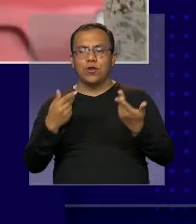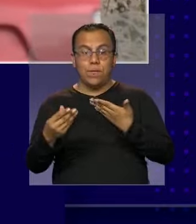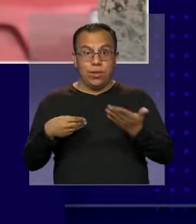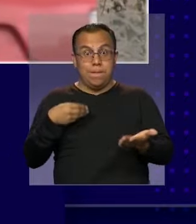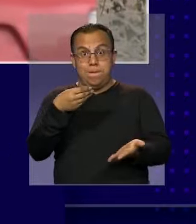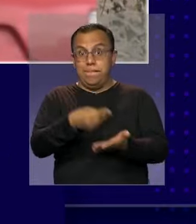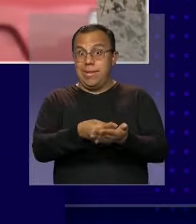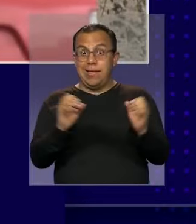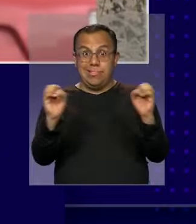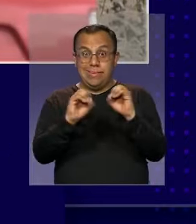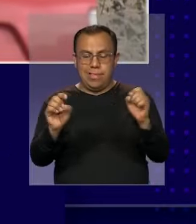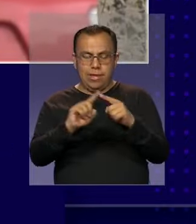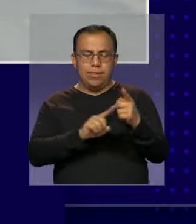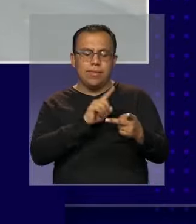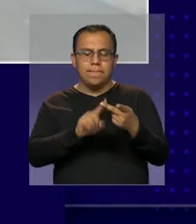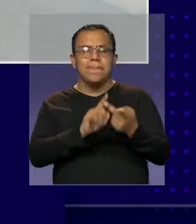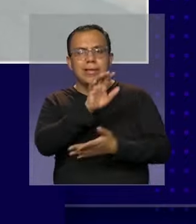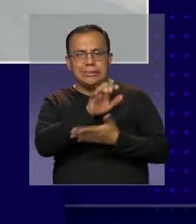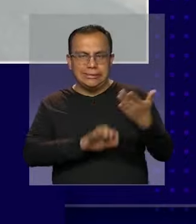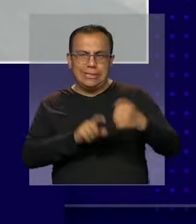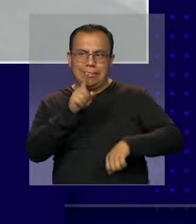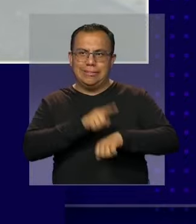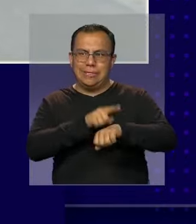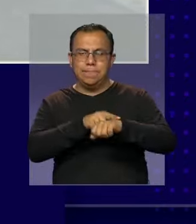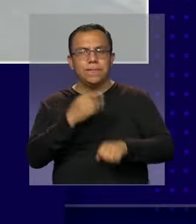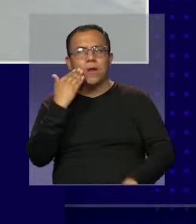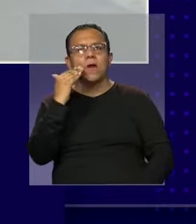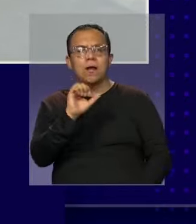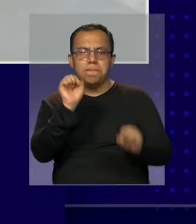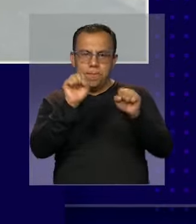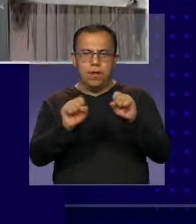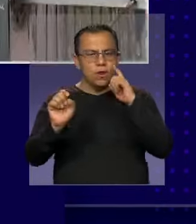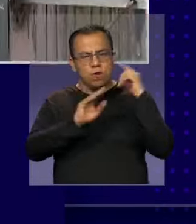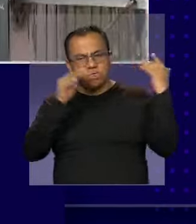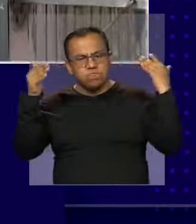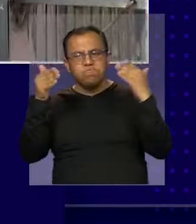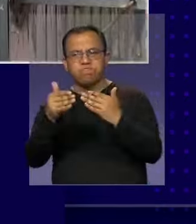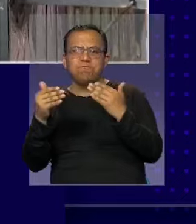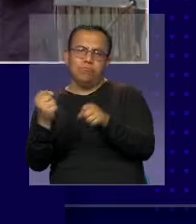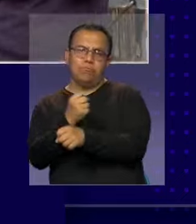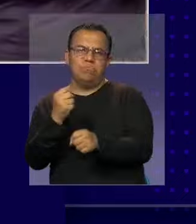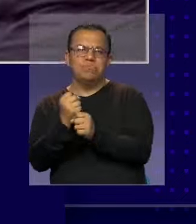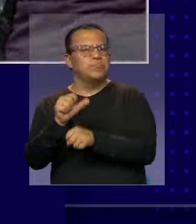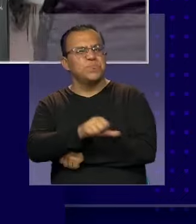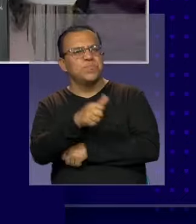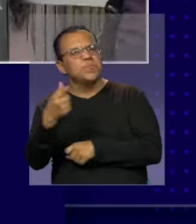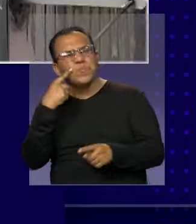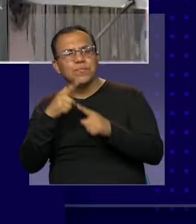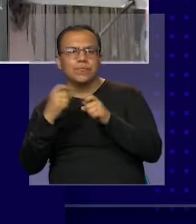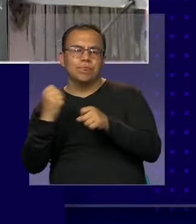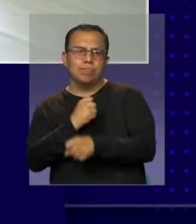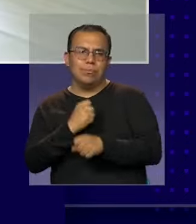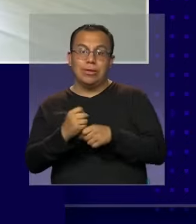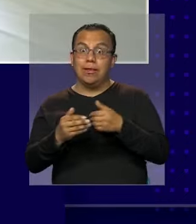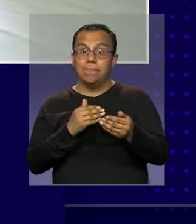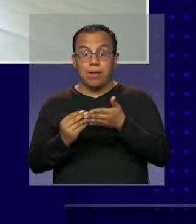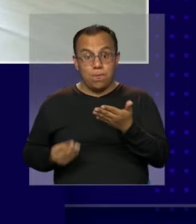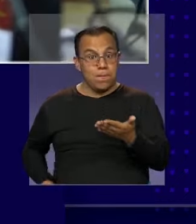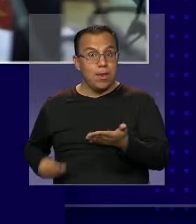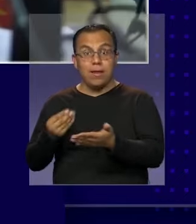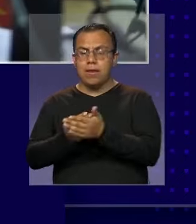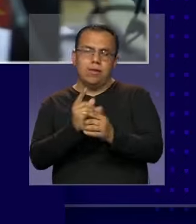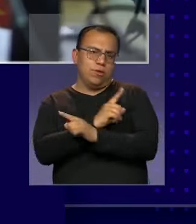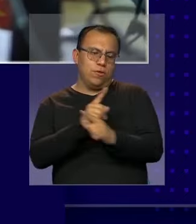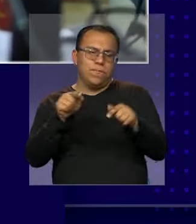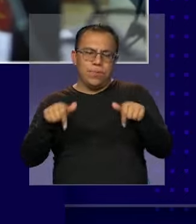es un trabajo que además reduce el tiempo de las mujeres para poderlo dedicar a labores o a trabajos sí remunerados.